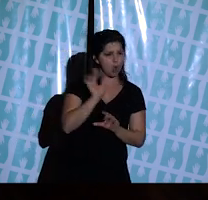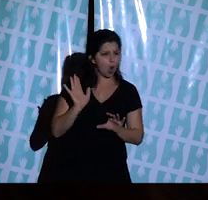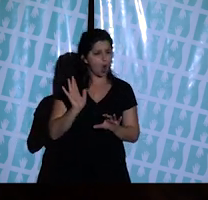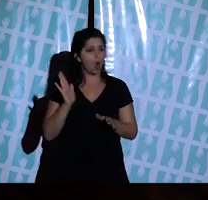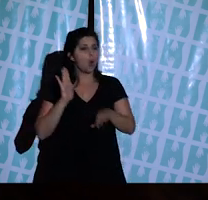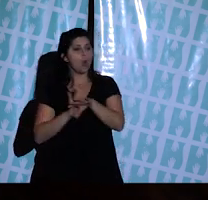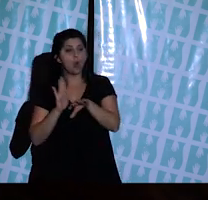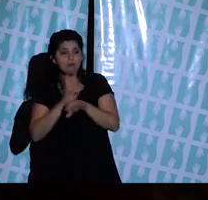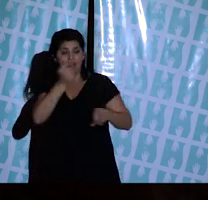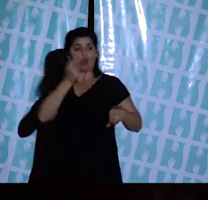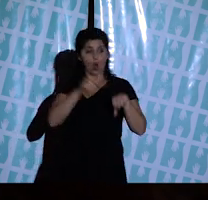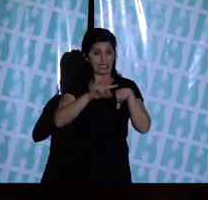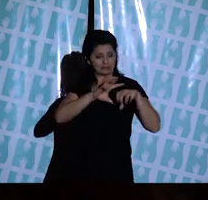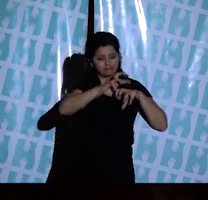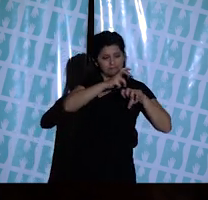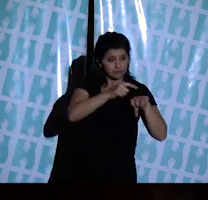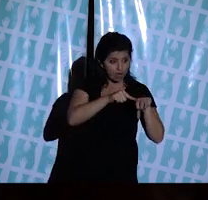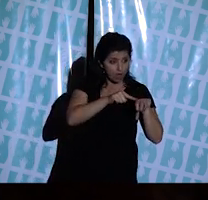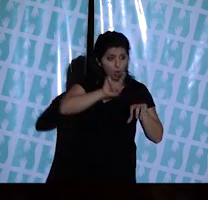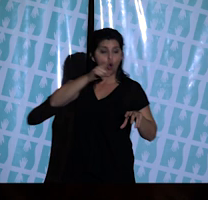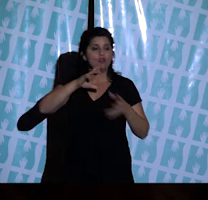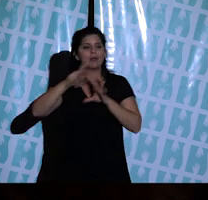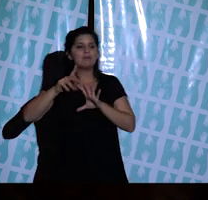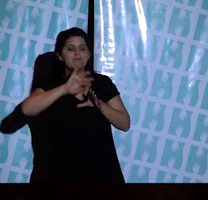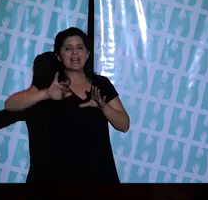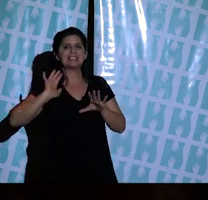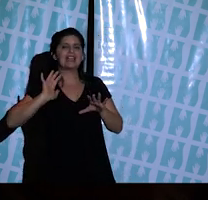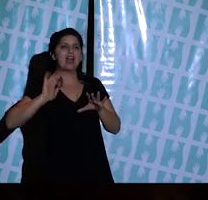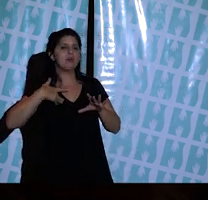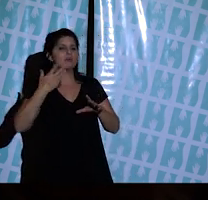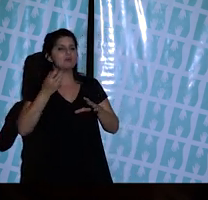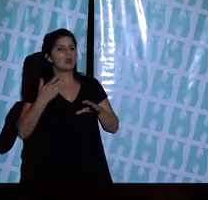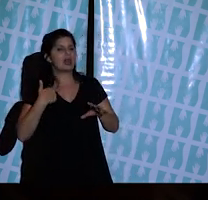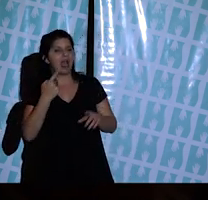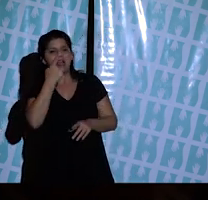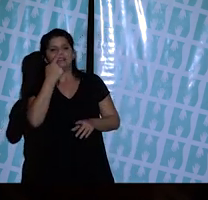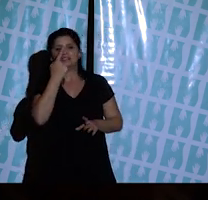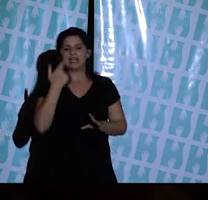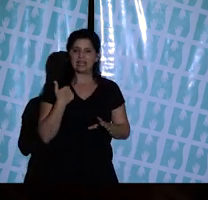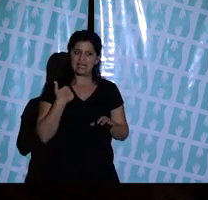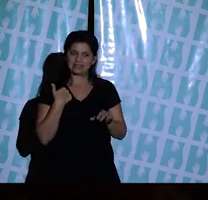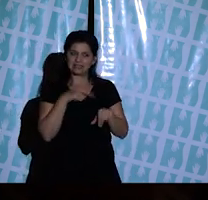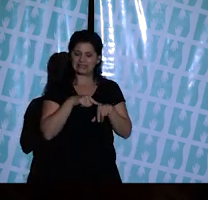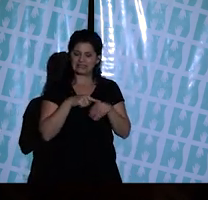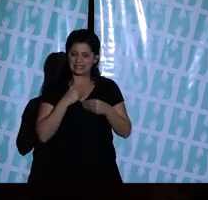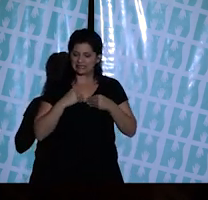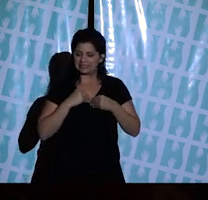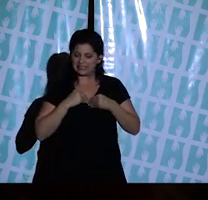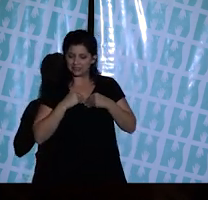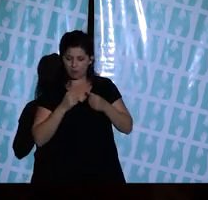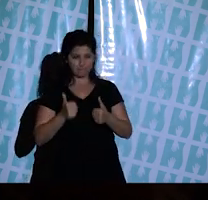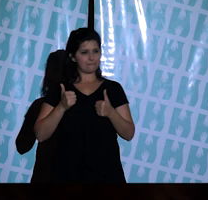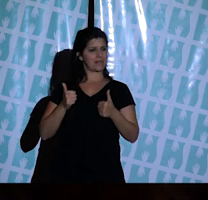cerebrales, otro poco que se va sensibilizando esas áreas de interés, el centro de recompensa, pero